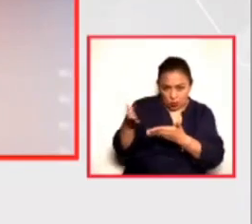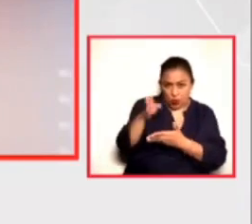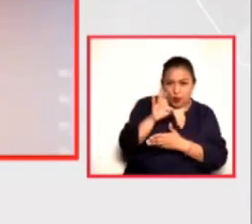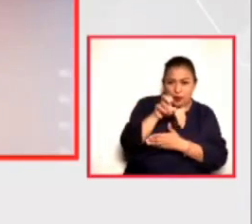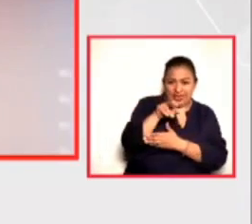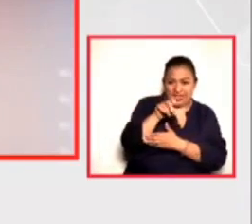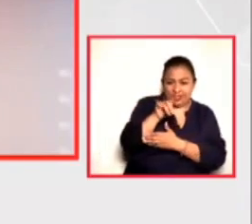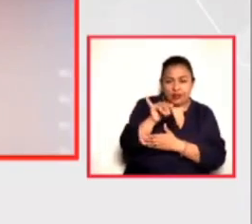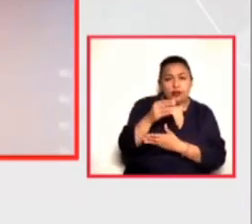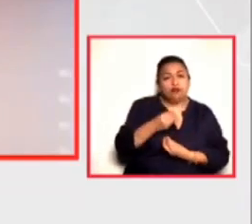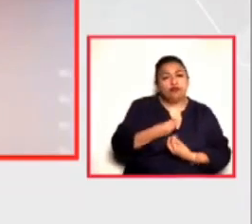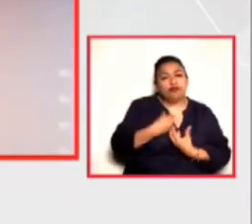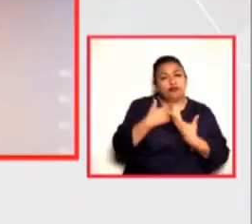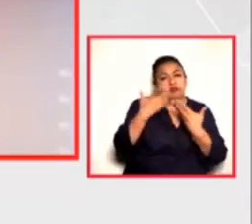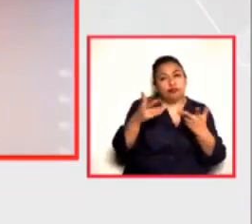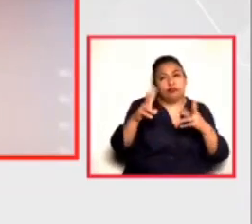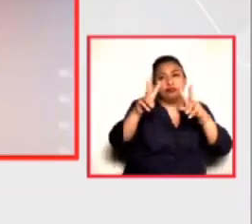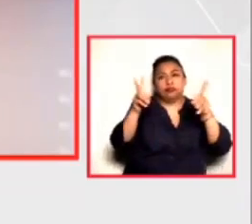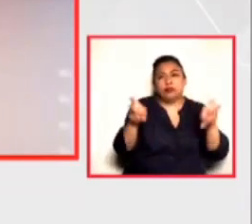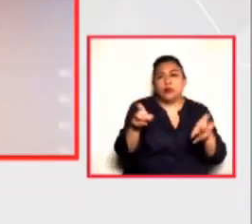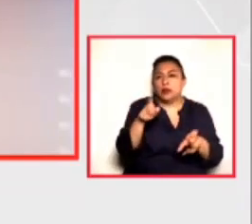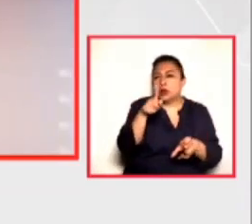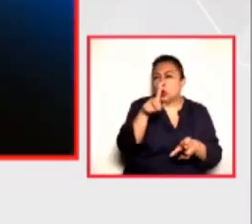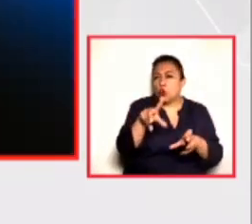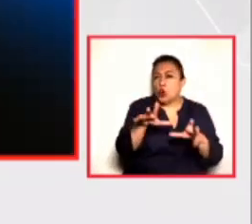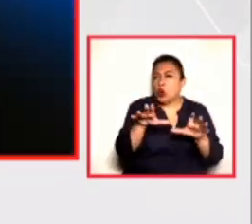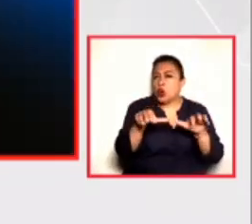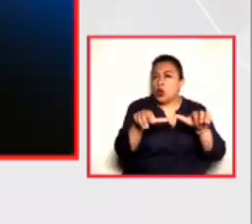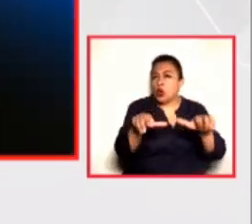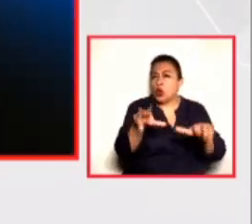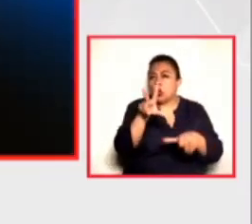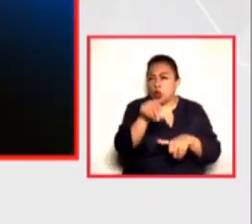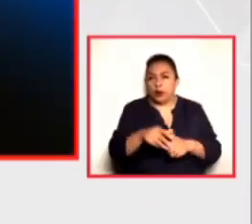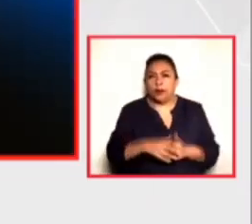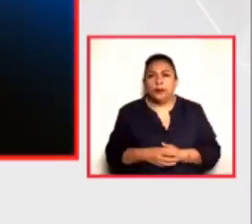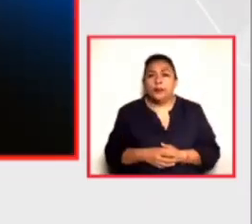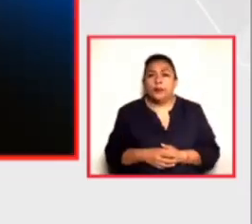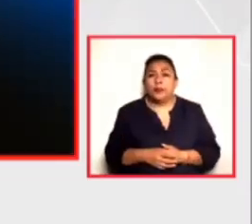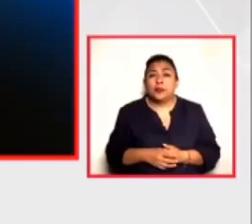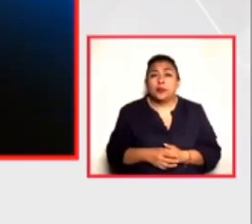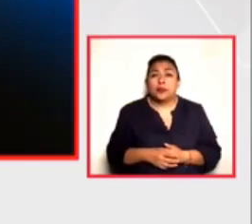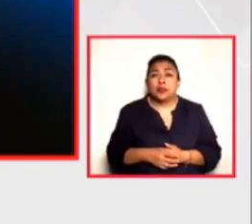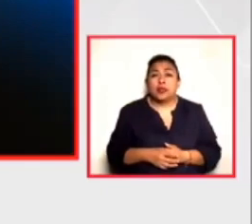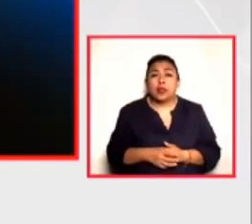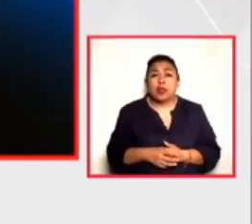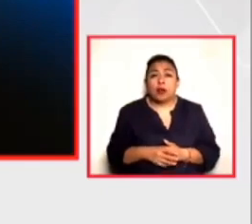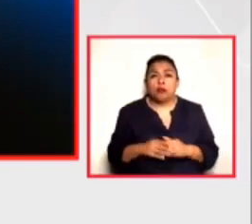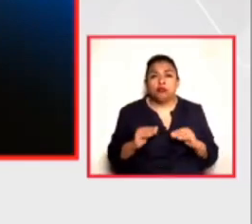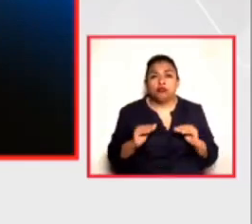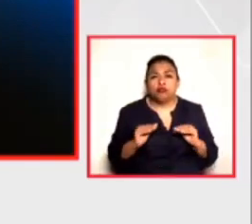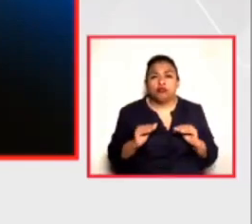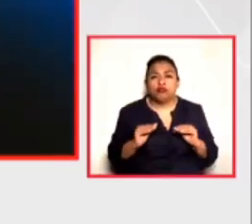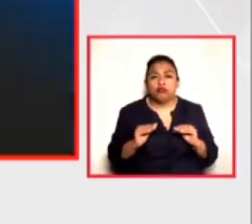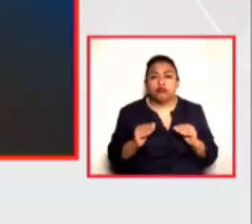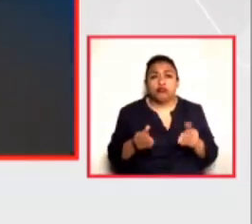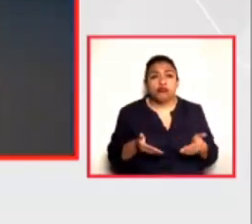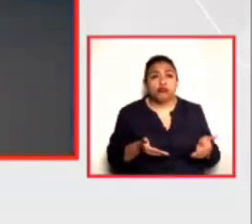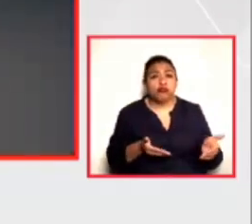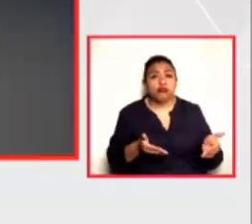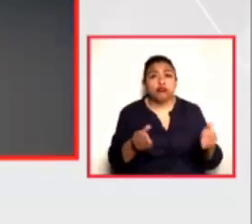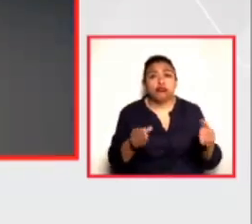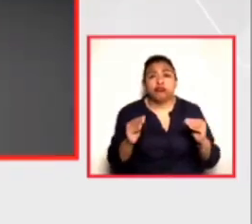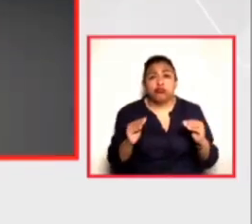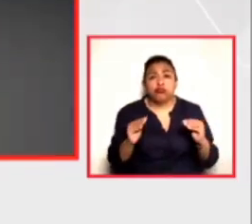declame esto que se llama No te salves. No te quedes inmóvil al borde del camino, no congeles